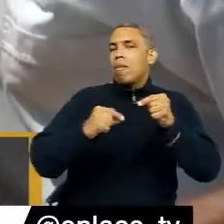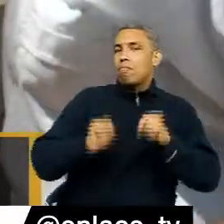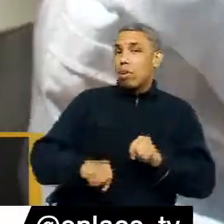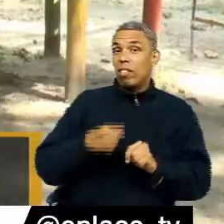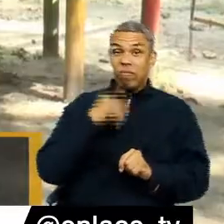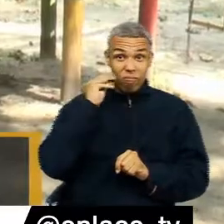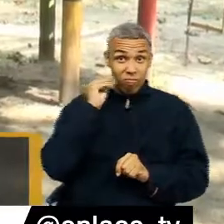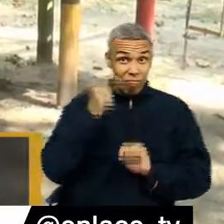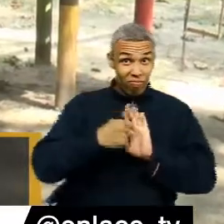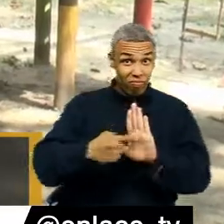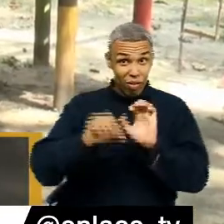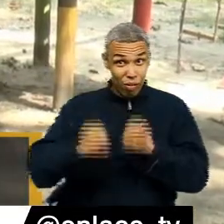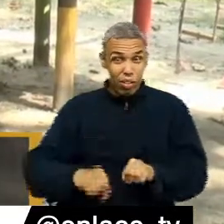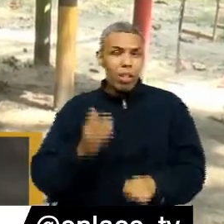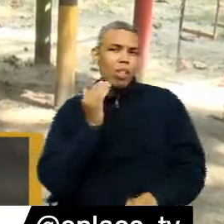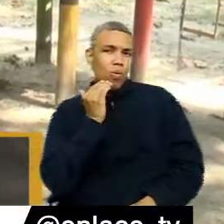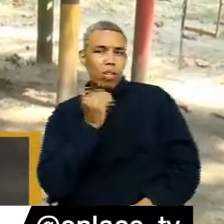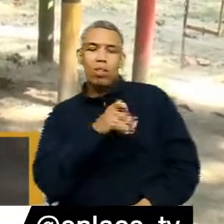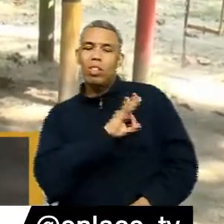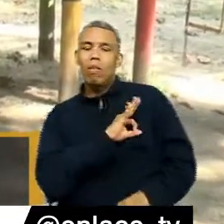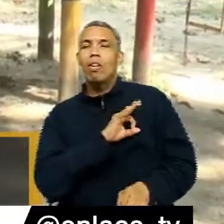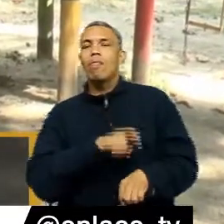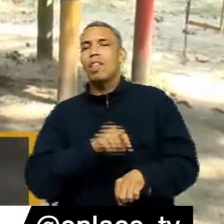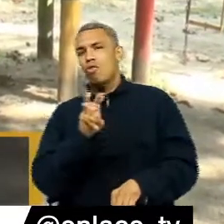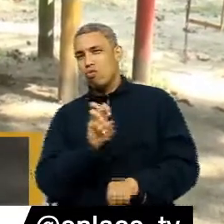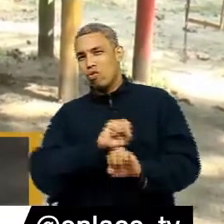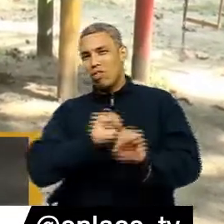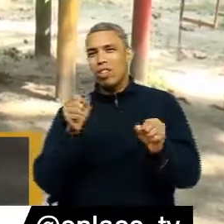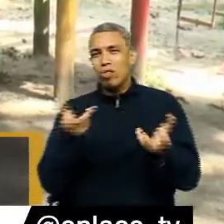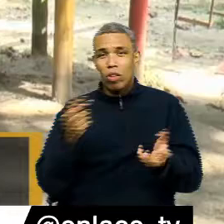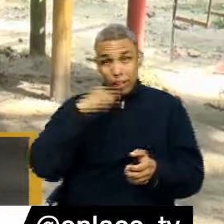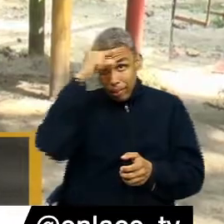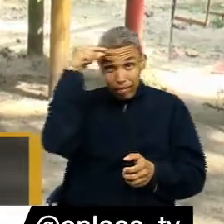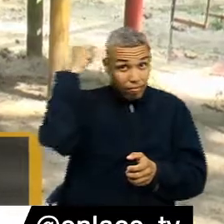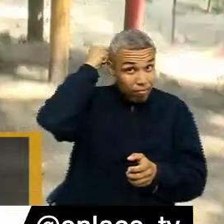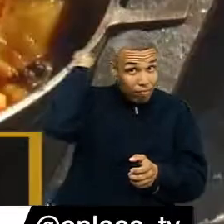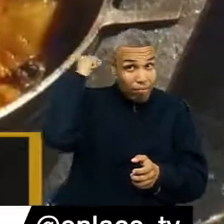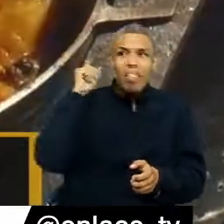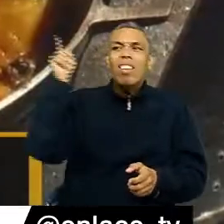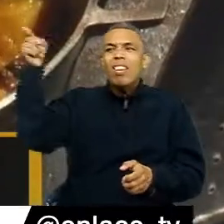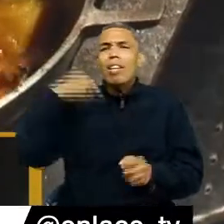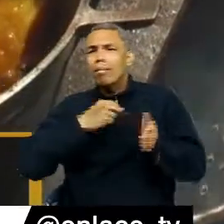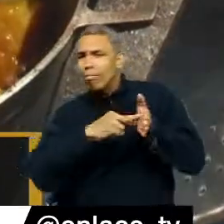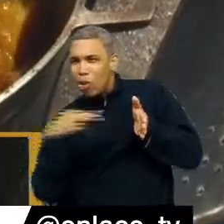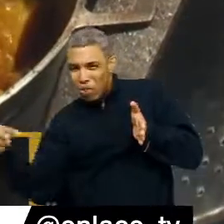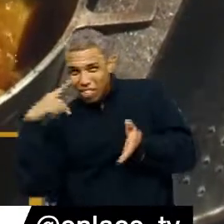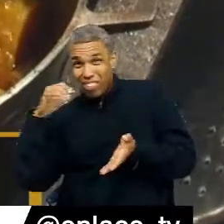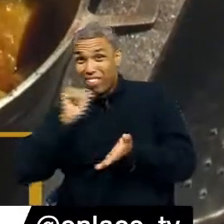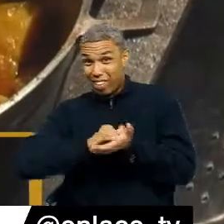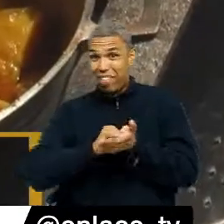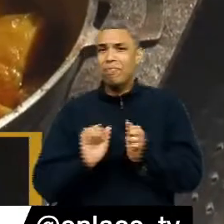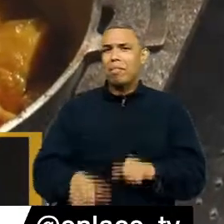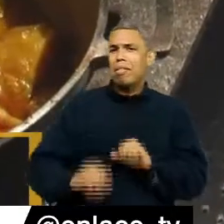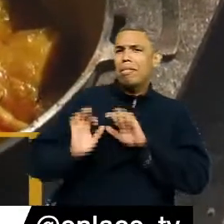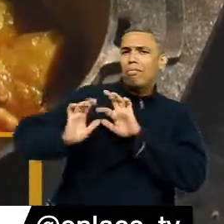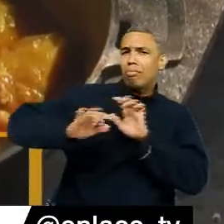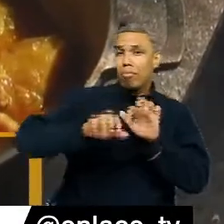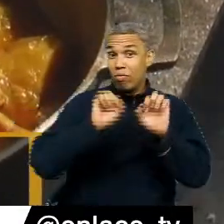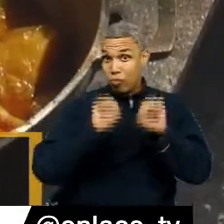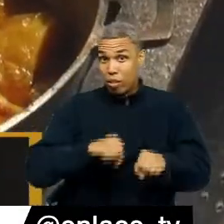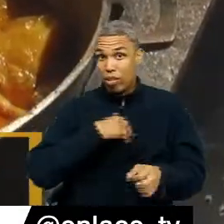experiencia. Este sábado a partir de las 8 de la mañana en el Parque Recreacional se expondrán las degustaciones de delicias tradicionales de Santander. El